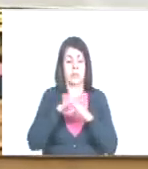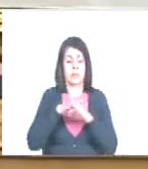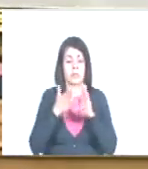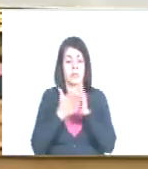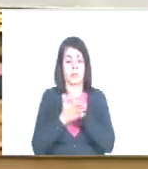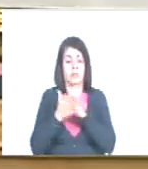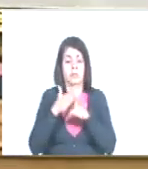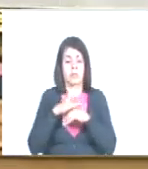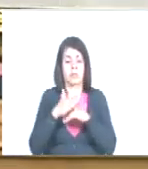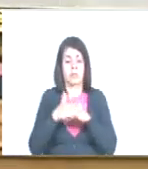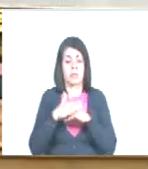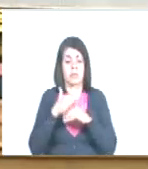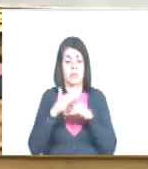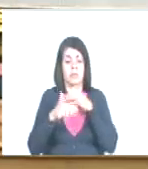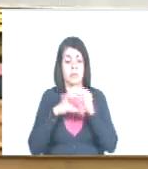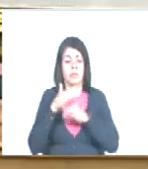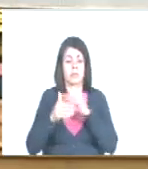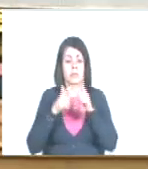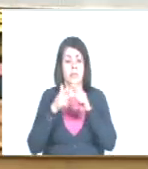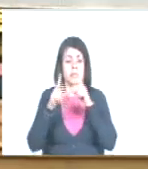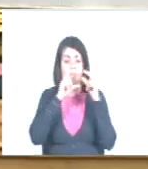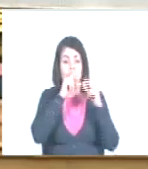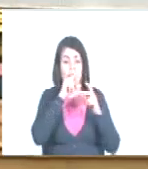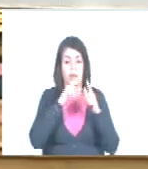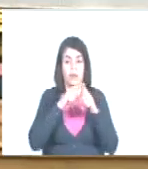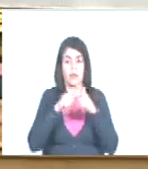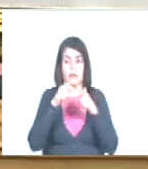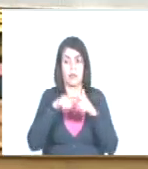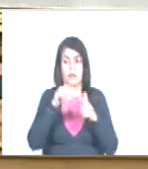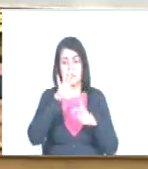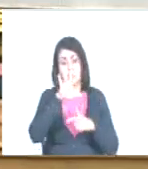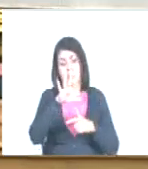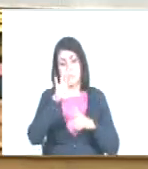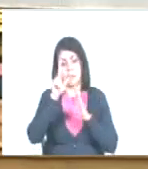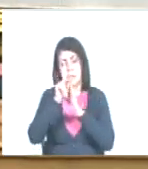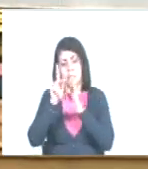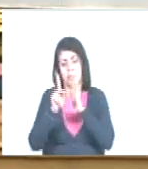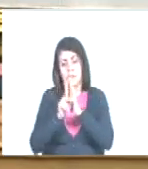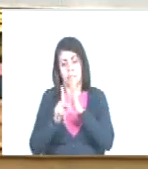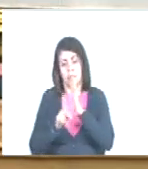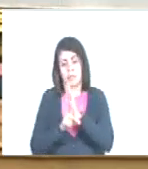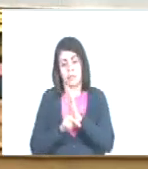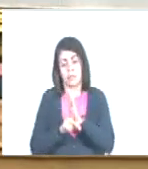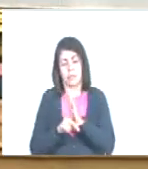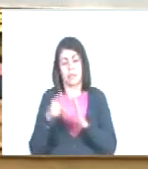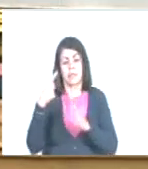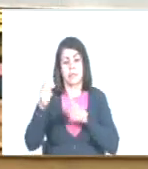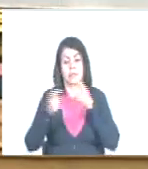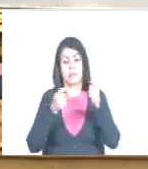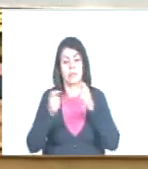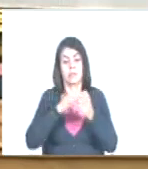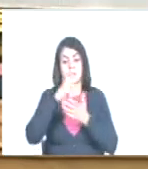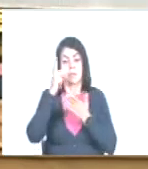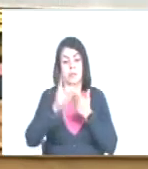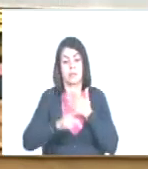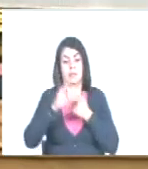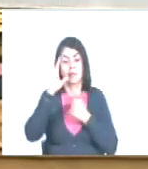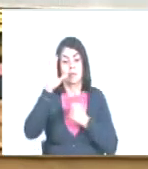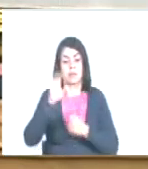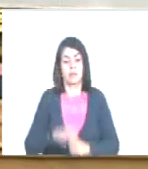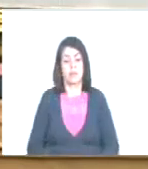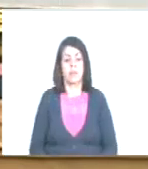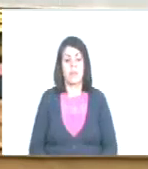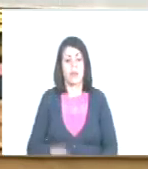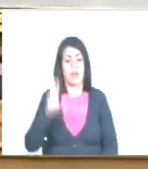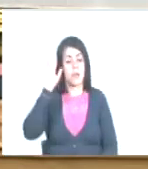Era como un maestro hablando de esos cinco principios que rigen el plan de la patria. Era